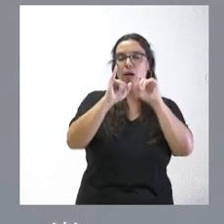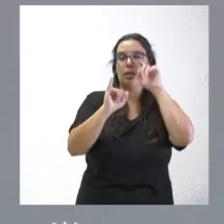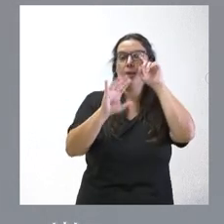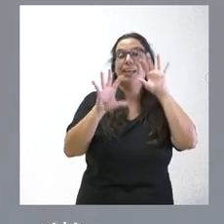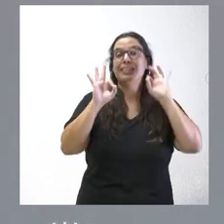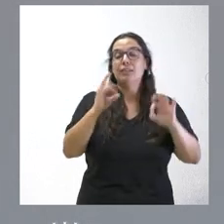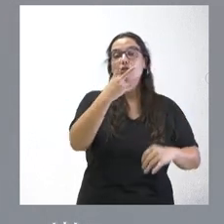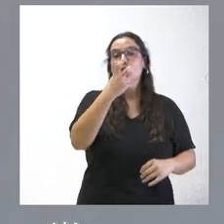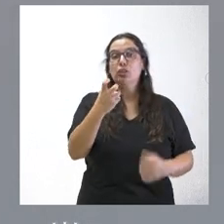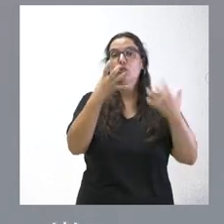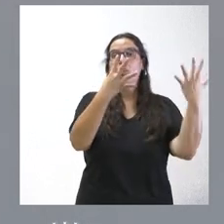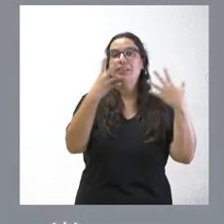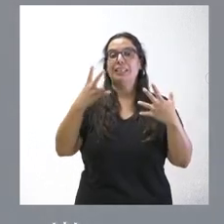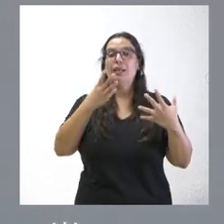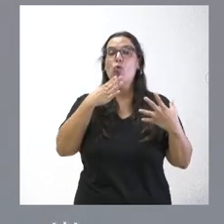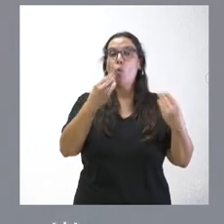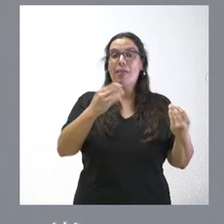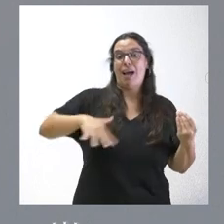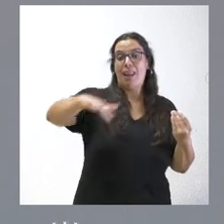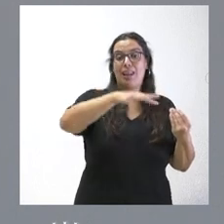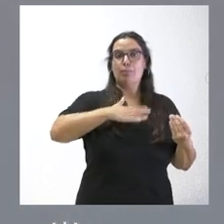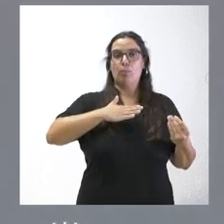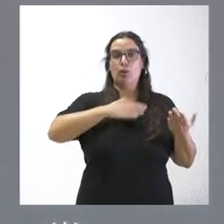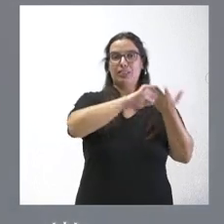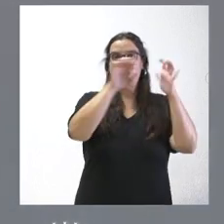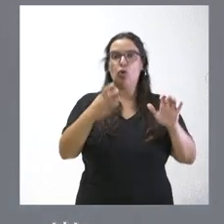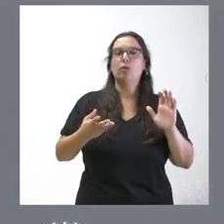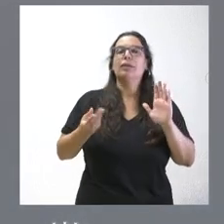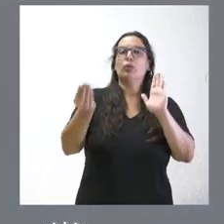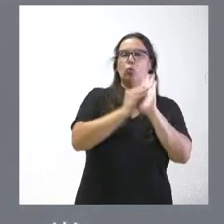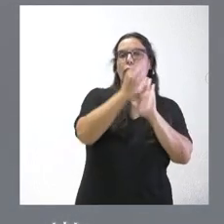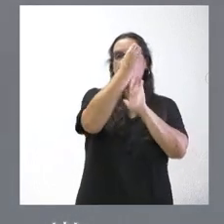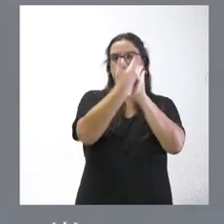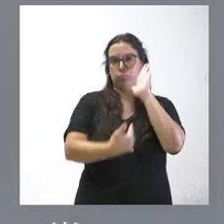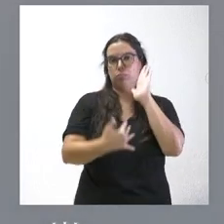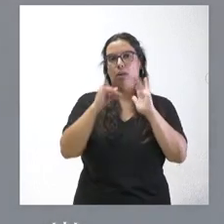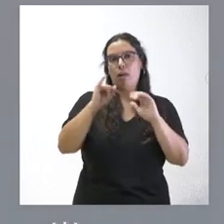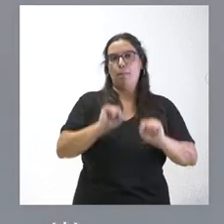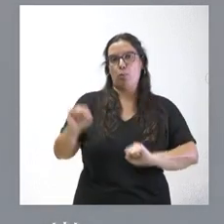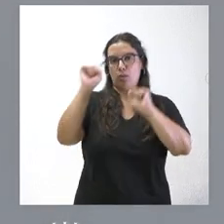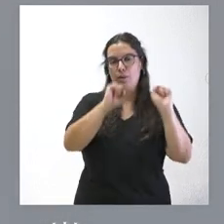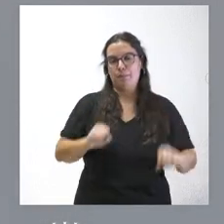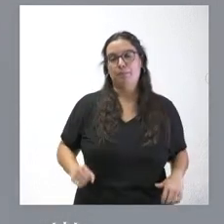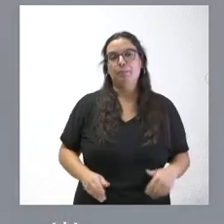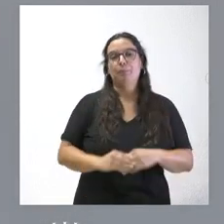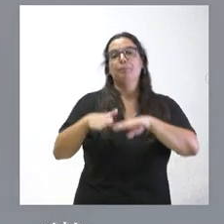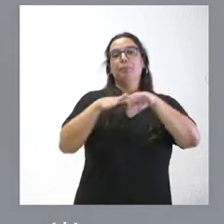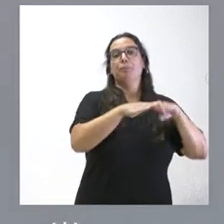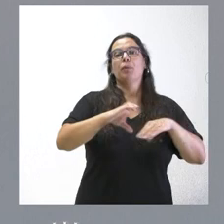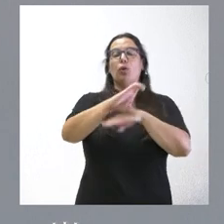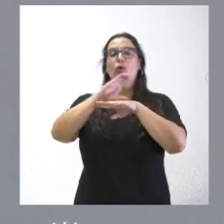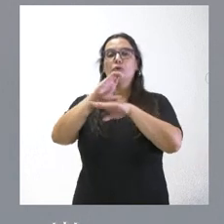297 humedales de Castilla y león incluidos en este catálogo pasando ya la consejería de